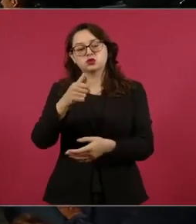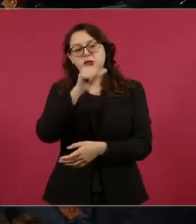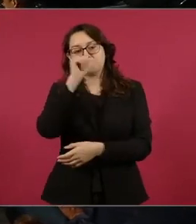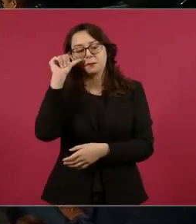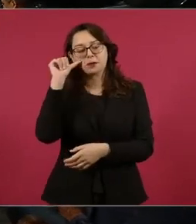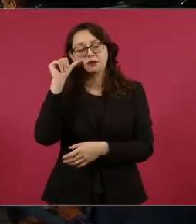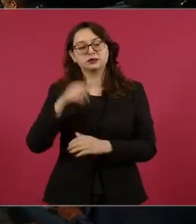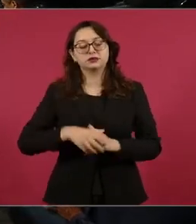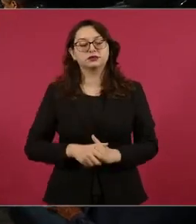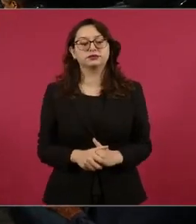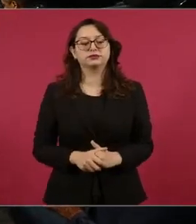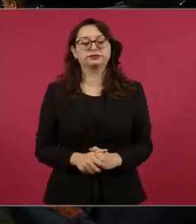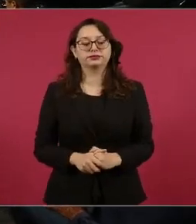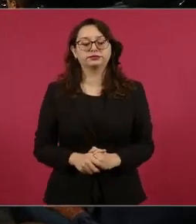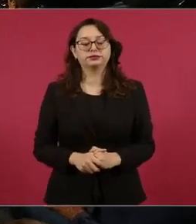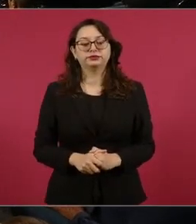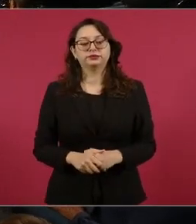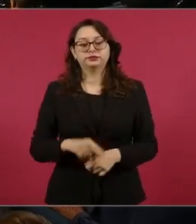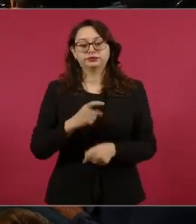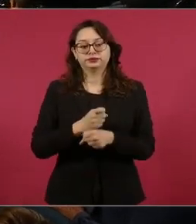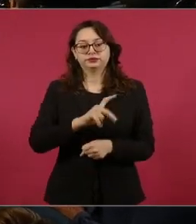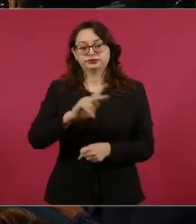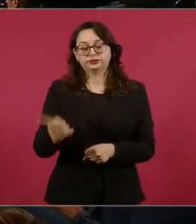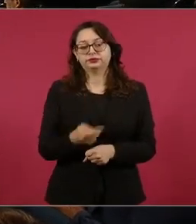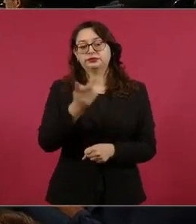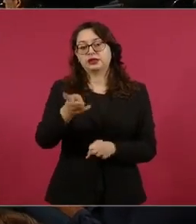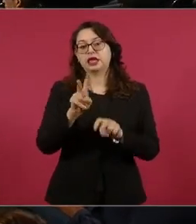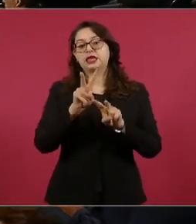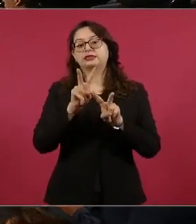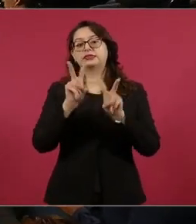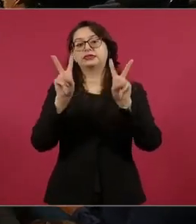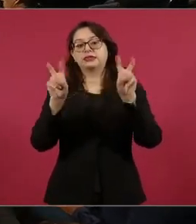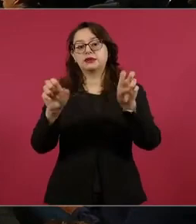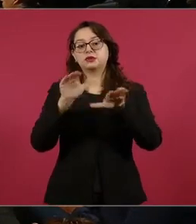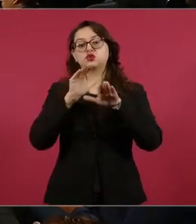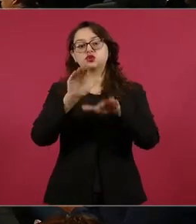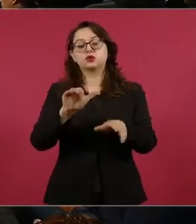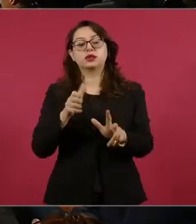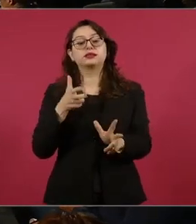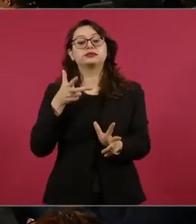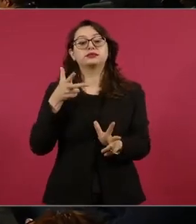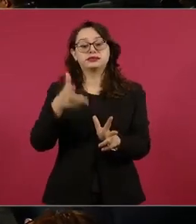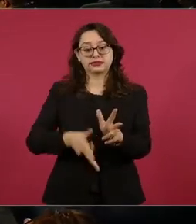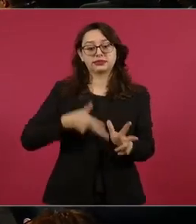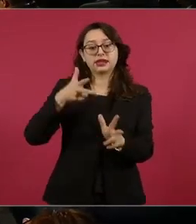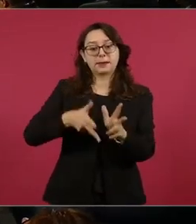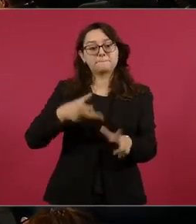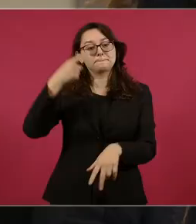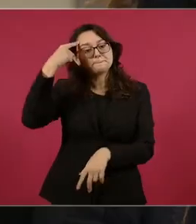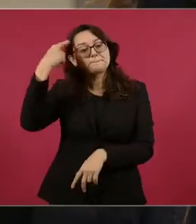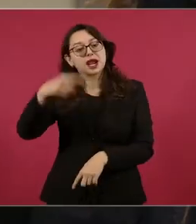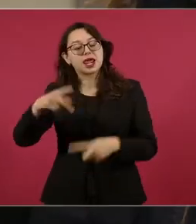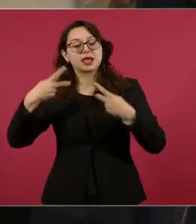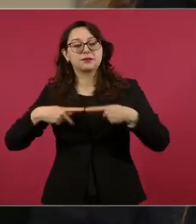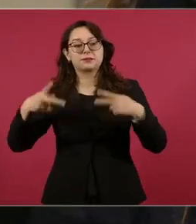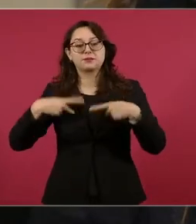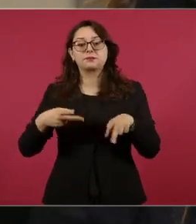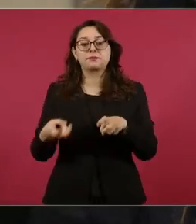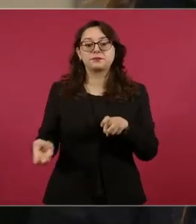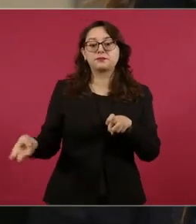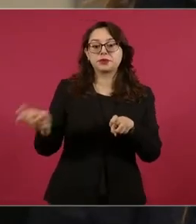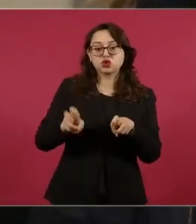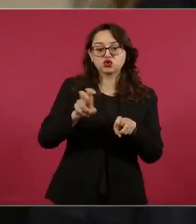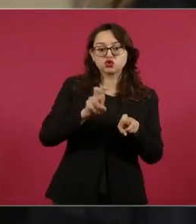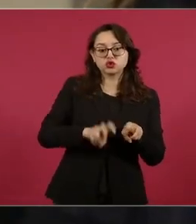la primera pregunta es en relación con los trenes presidente preguntarle cómo va el tema de los trenes de pasajeros para el